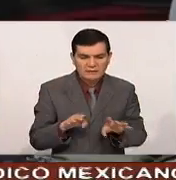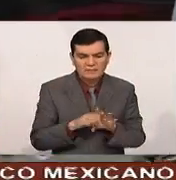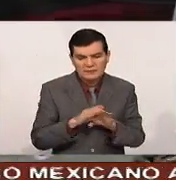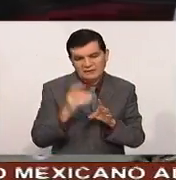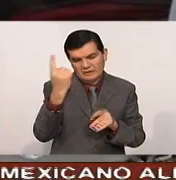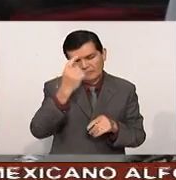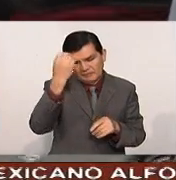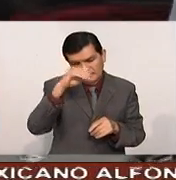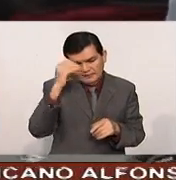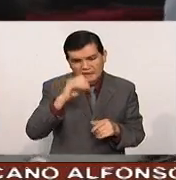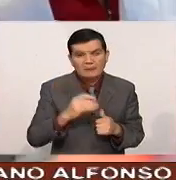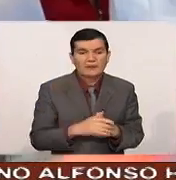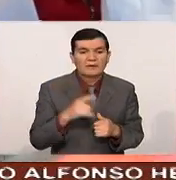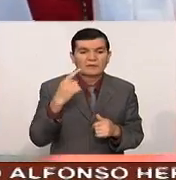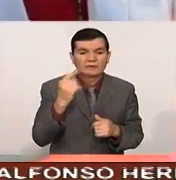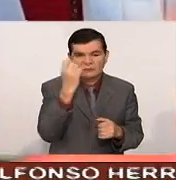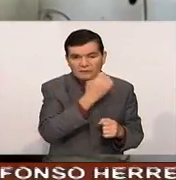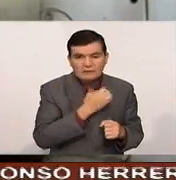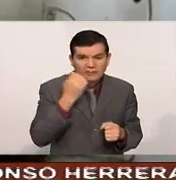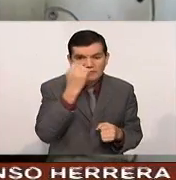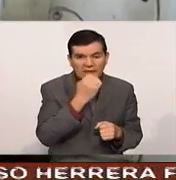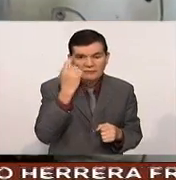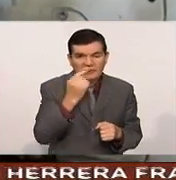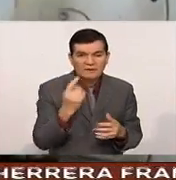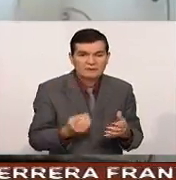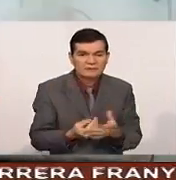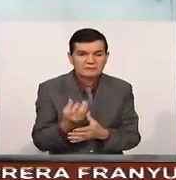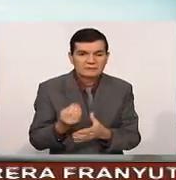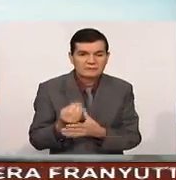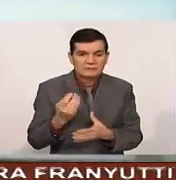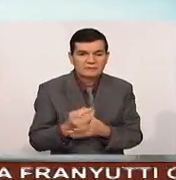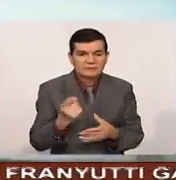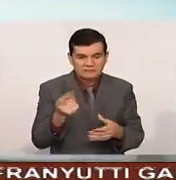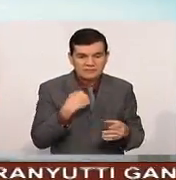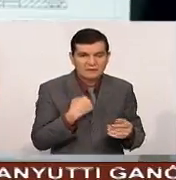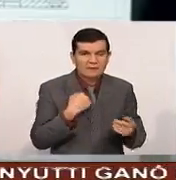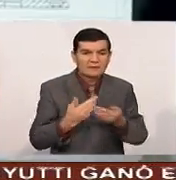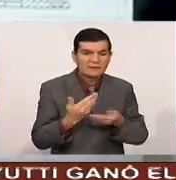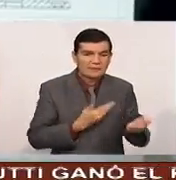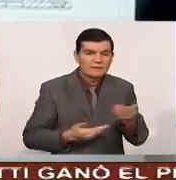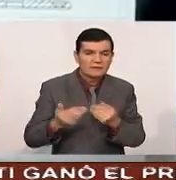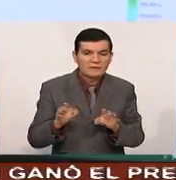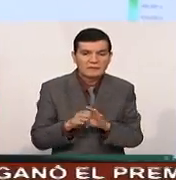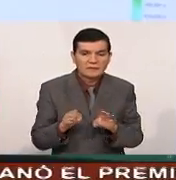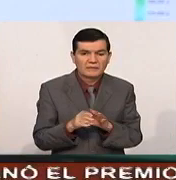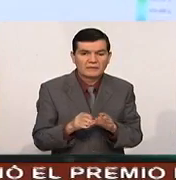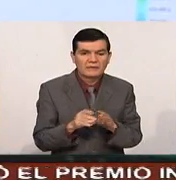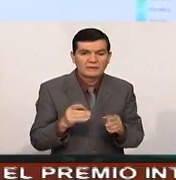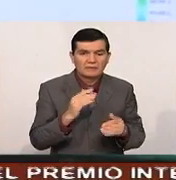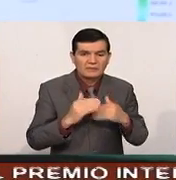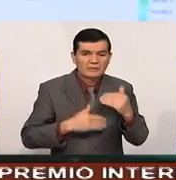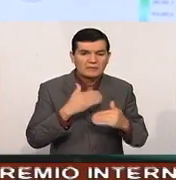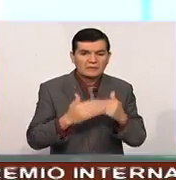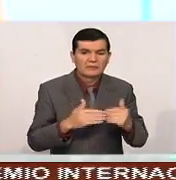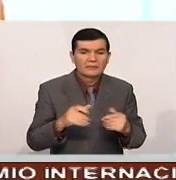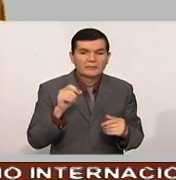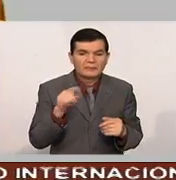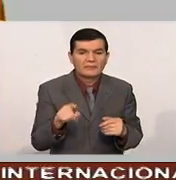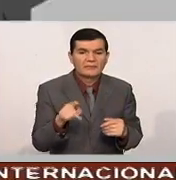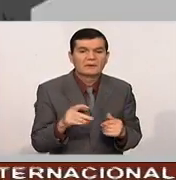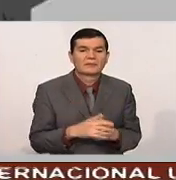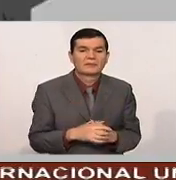vista, a darnos también su evaluación de nuestros egresados. Es muy importante que nos estén retroalimentando de cómo van nuestros egresados evolucionando, pero